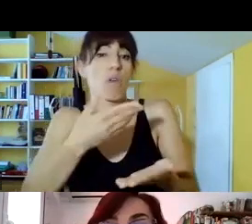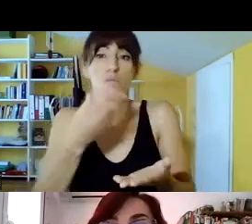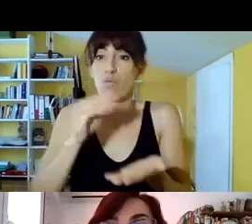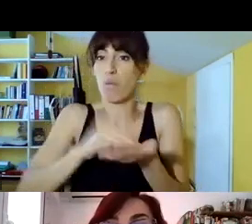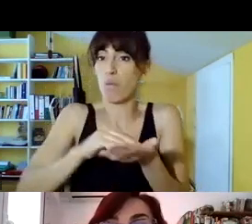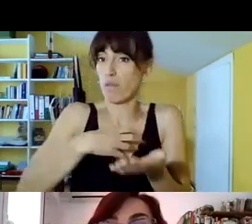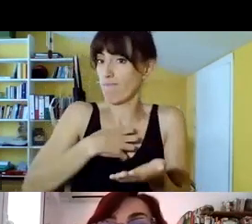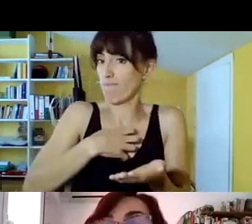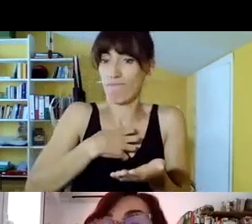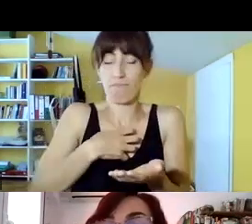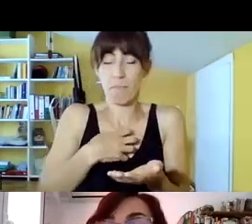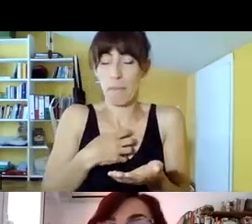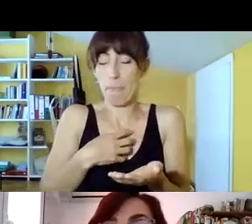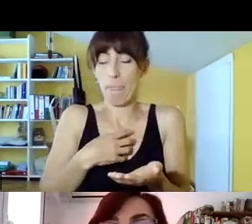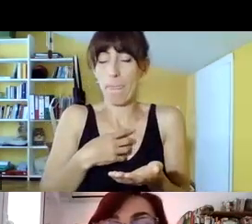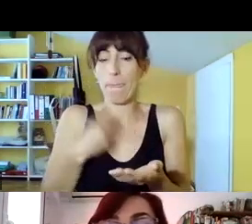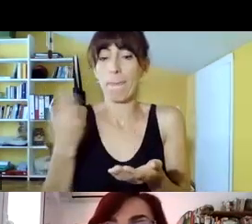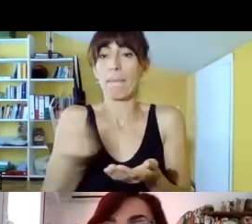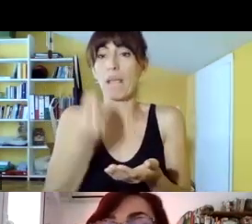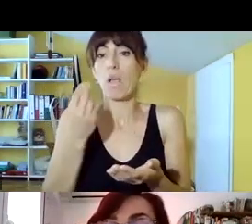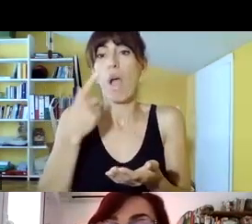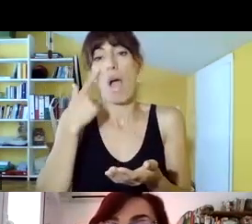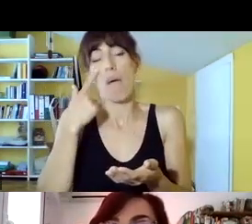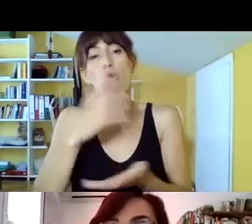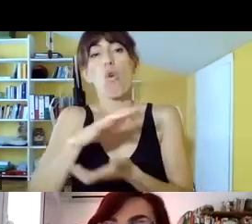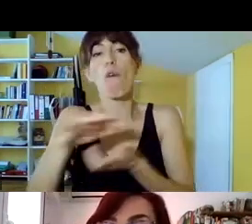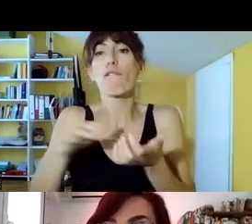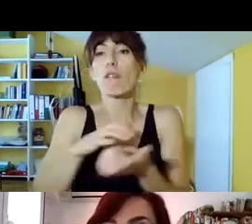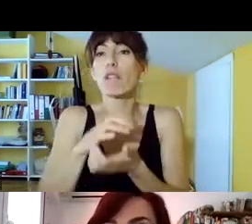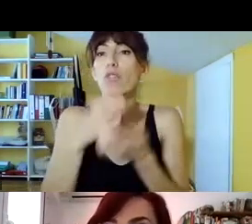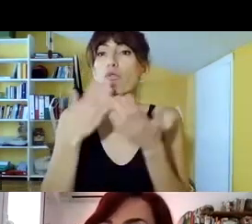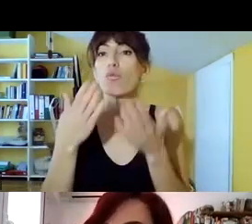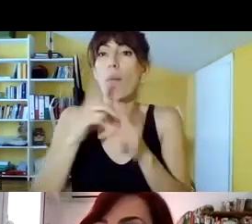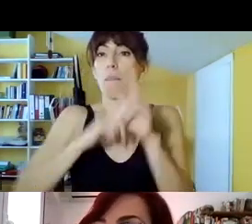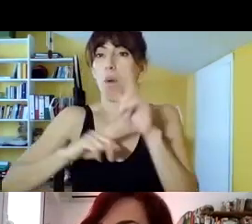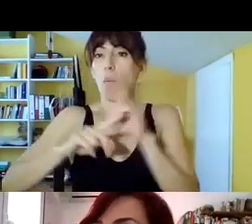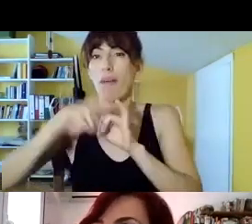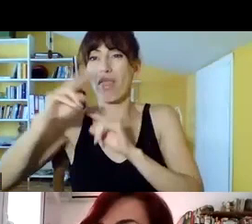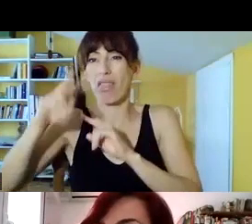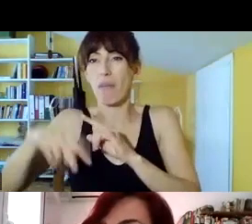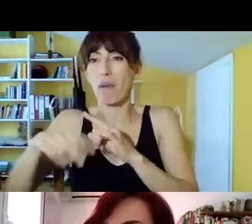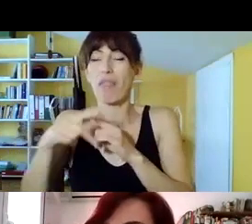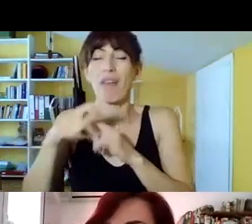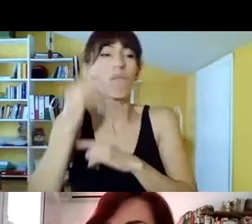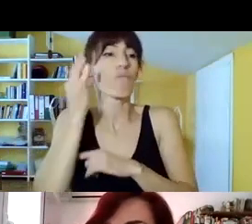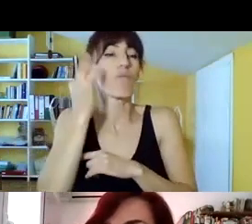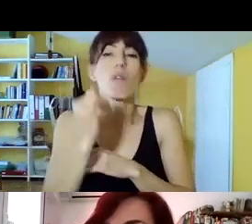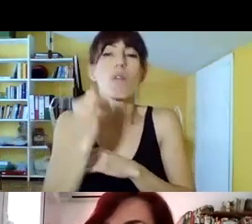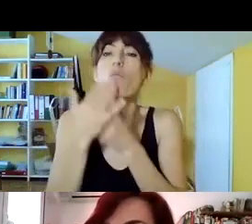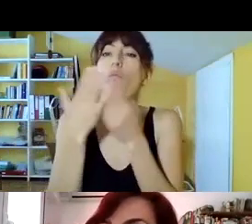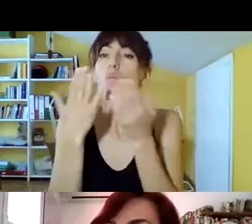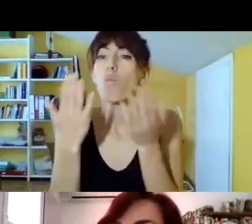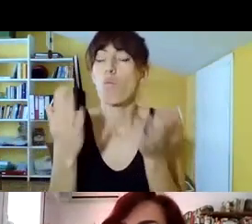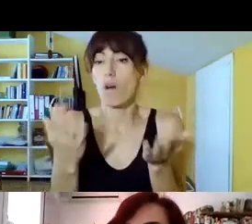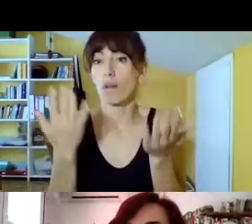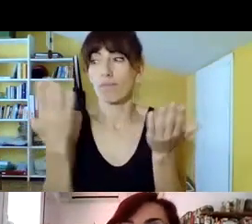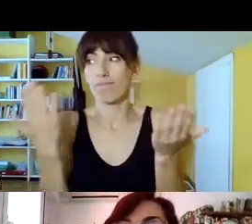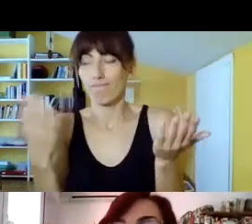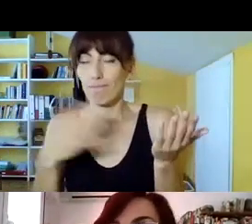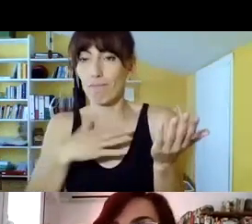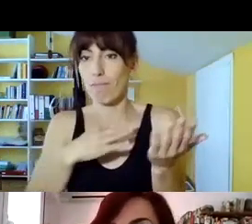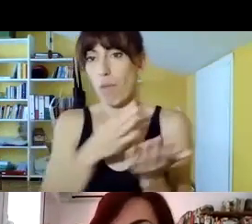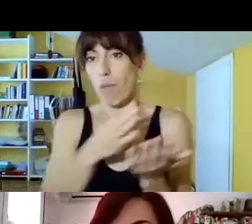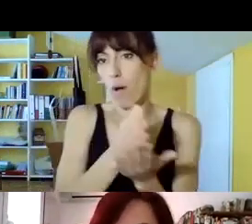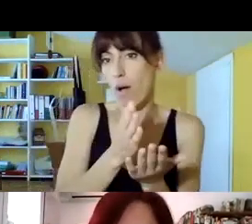por cuáles son los conflictos o cuáles son los verdaderos problemas que tiene esta mujer, eso nos abre toda una línea de